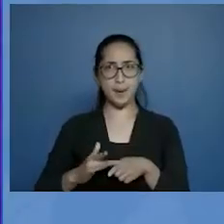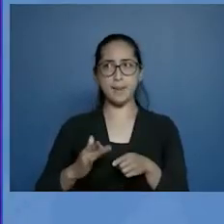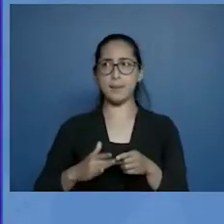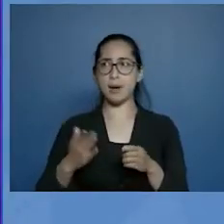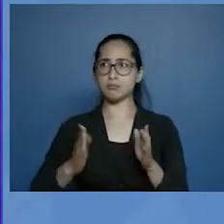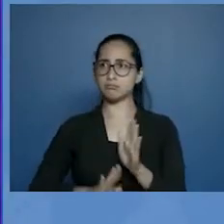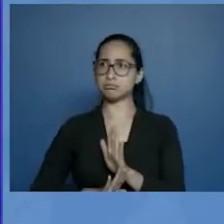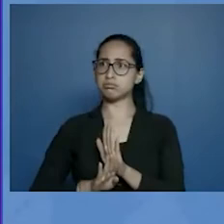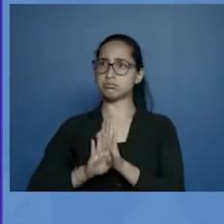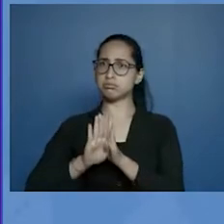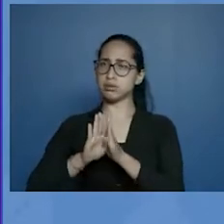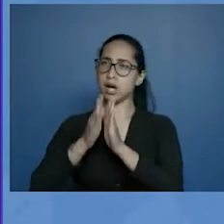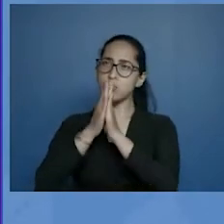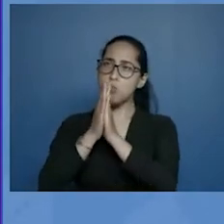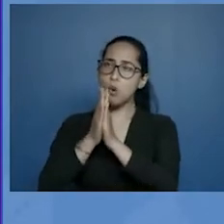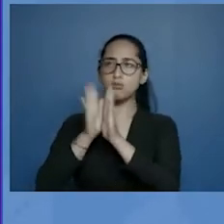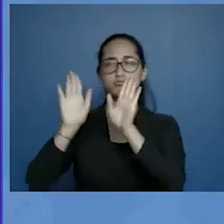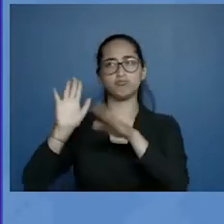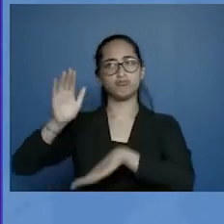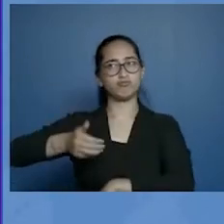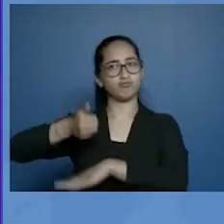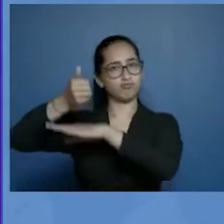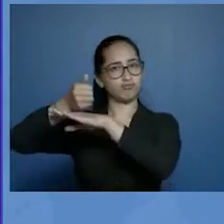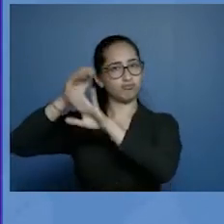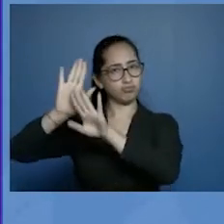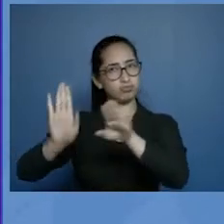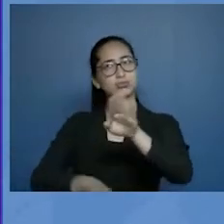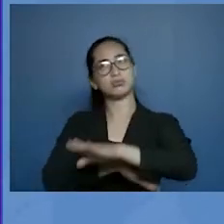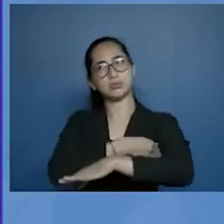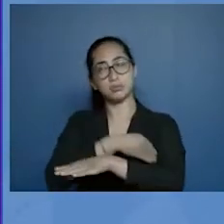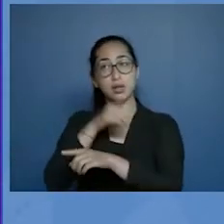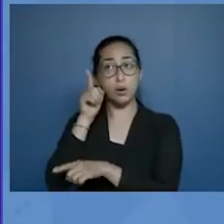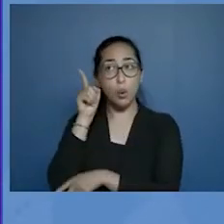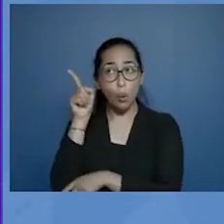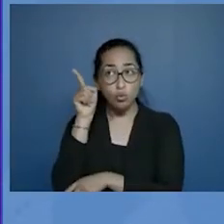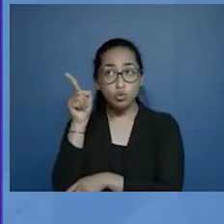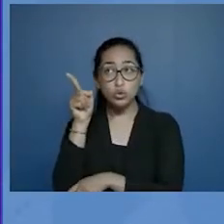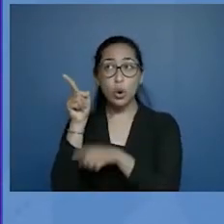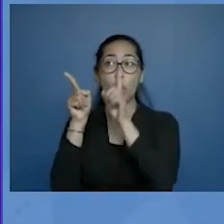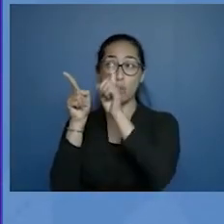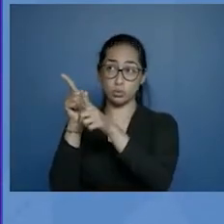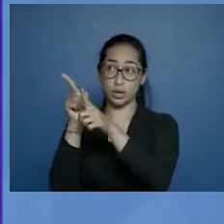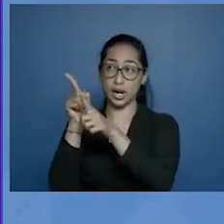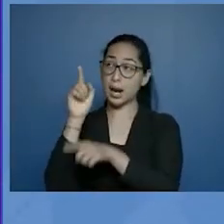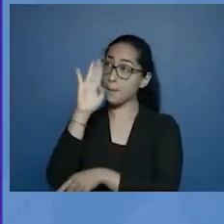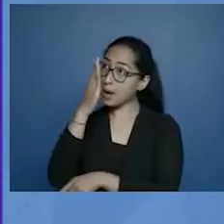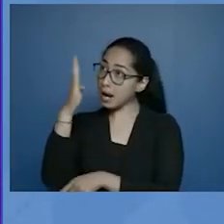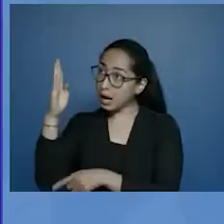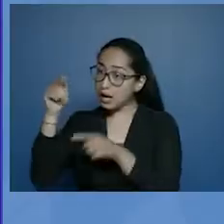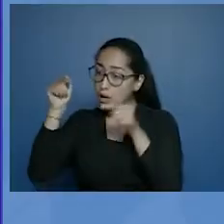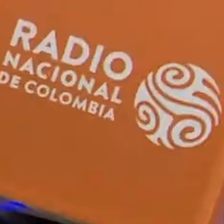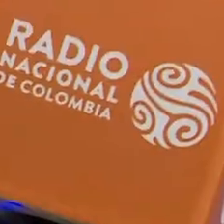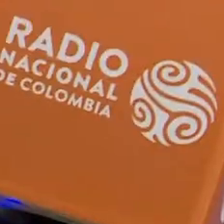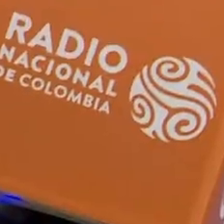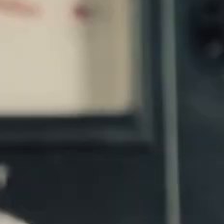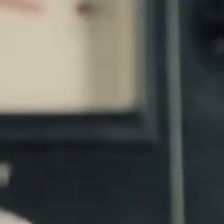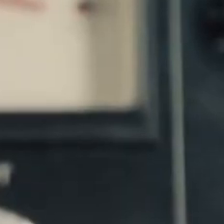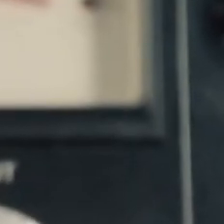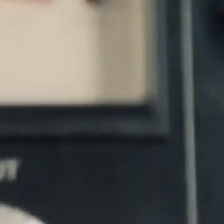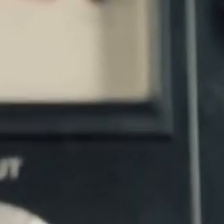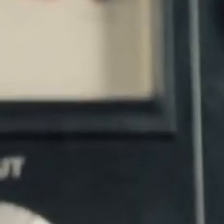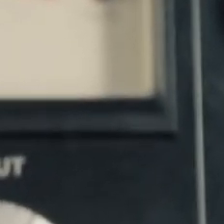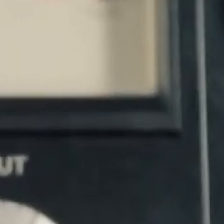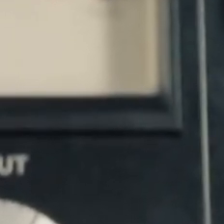Señora ministra Karen Abudinen, a usted que es barranquillera, que es colombiana, que conoce como nadie el tema,